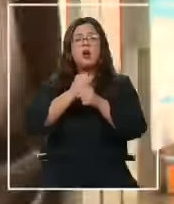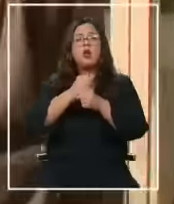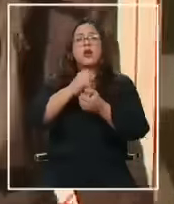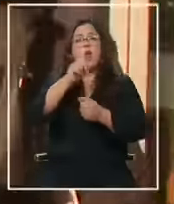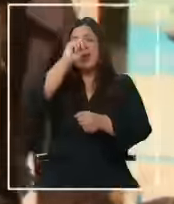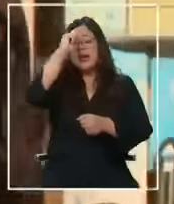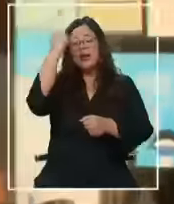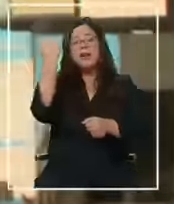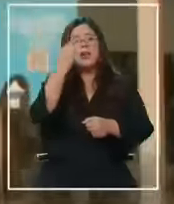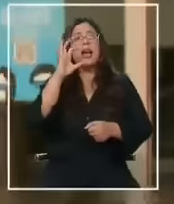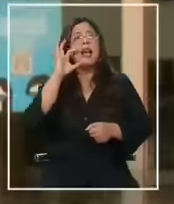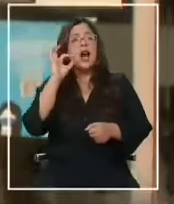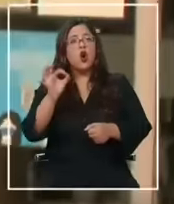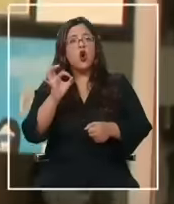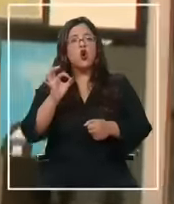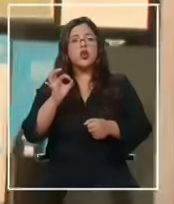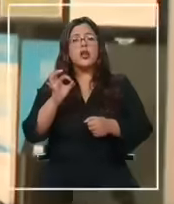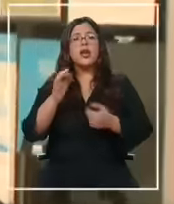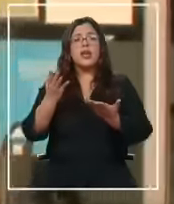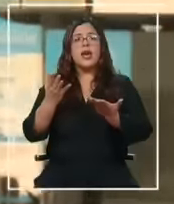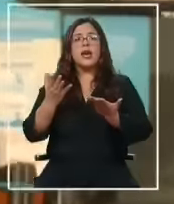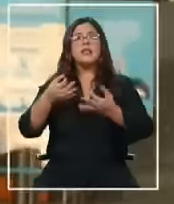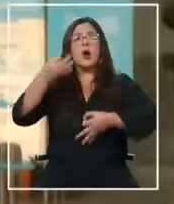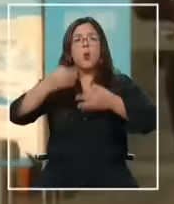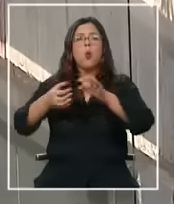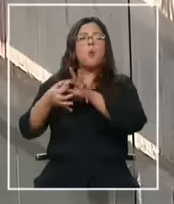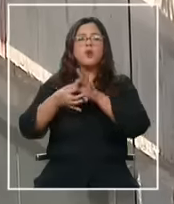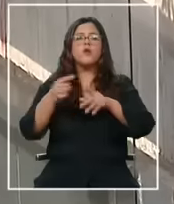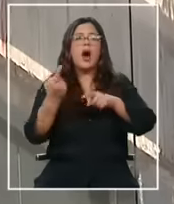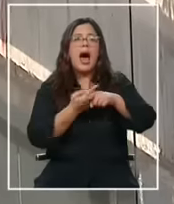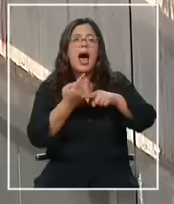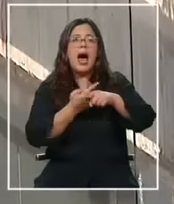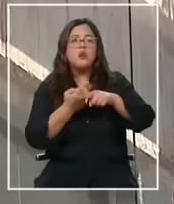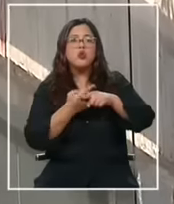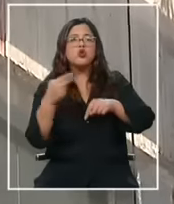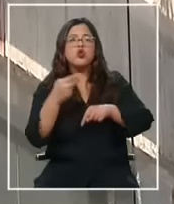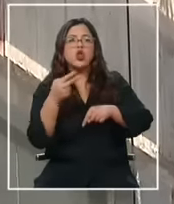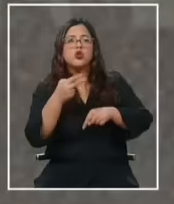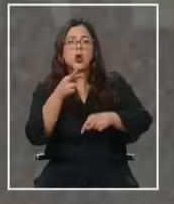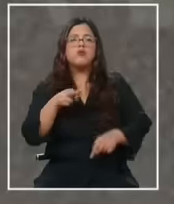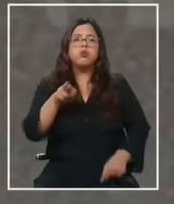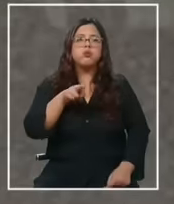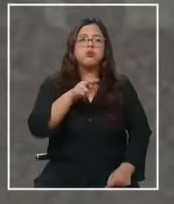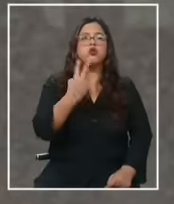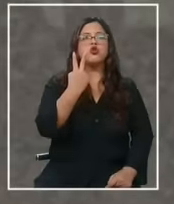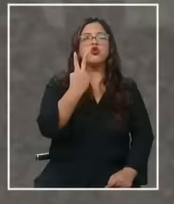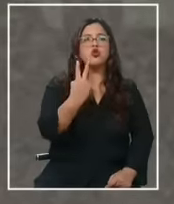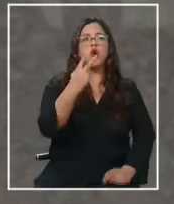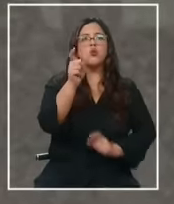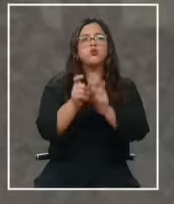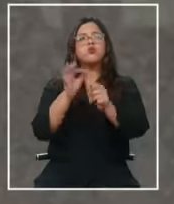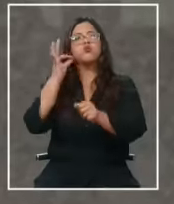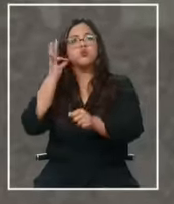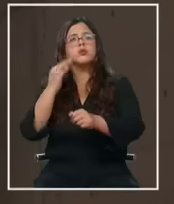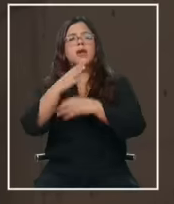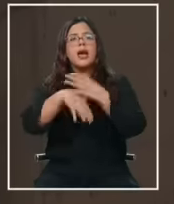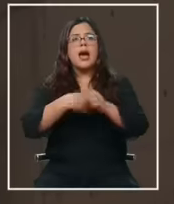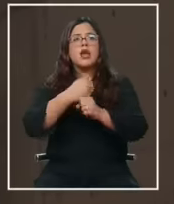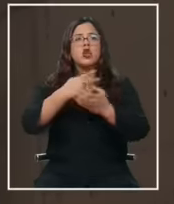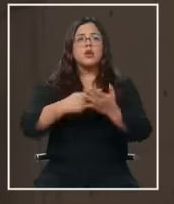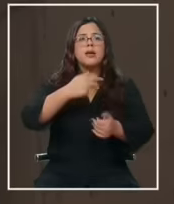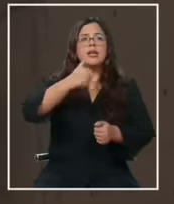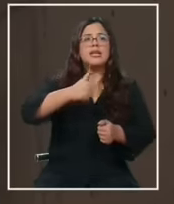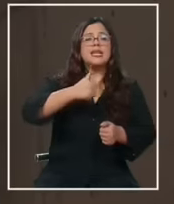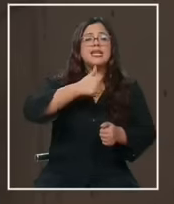Condes se encontraba en juicio por abuso sexual reiterado contra 2 de sus pacientes. Hechos que ocurrieron entre 2016